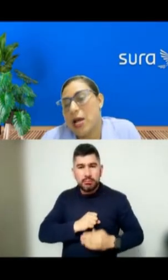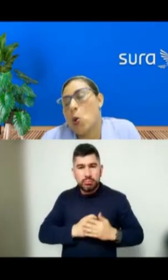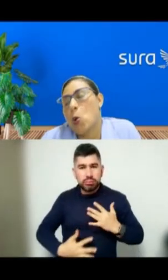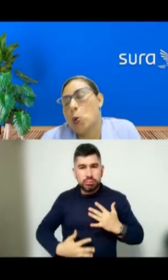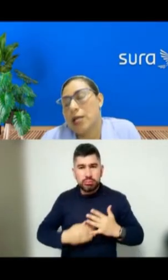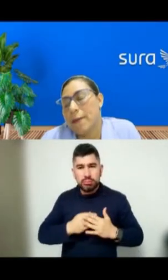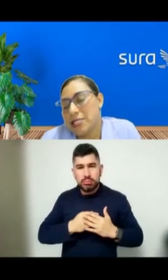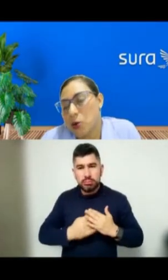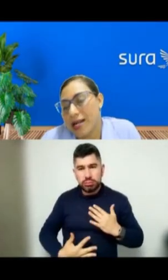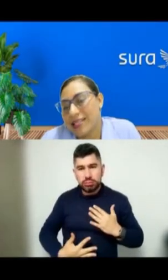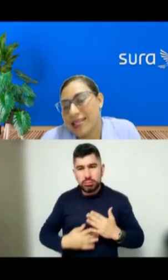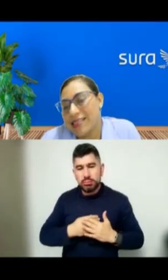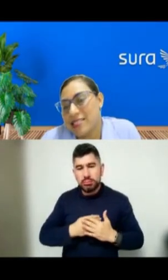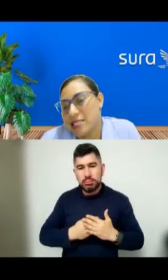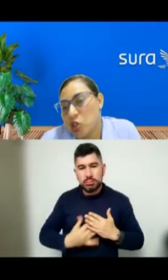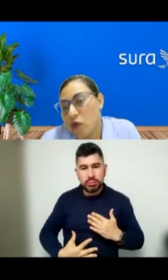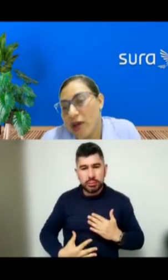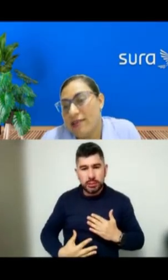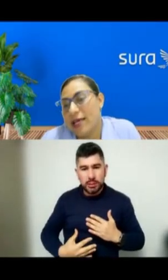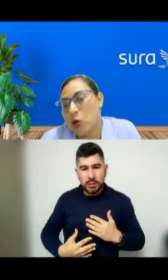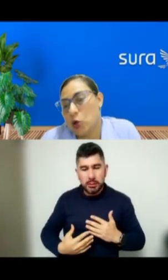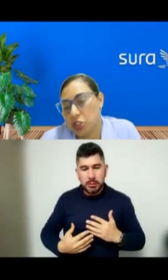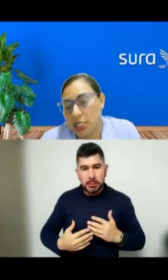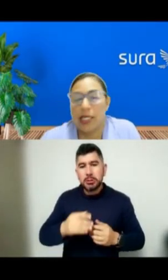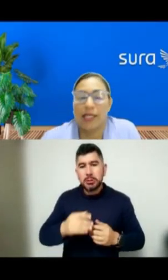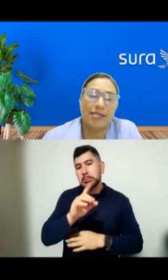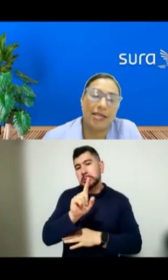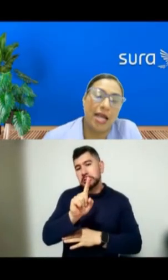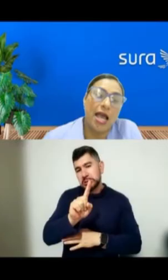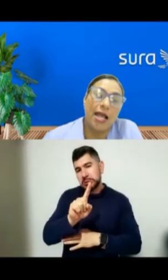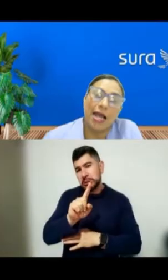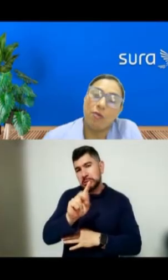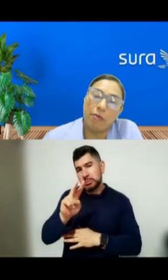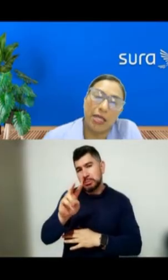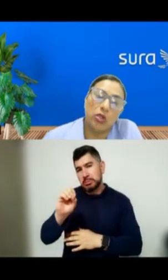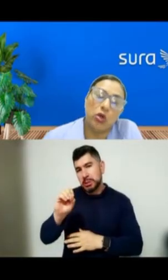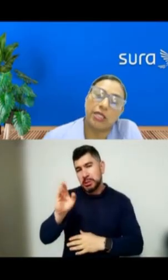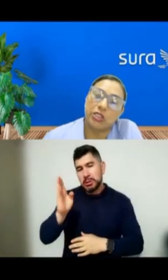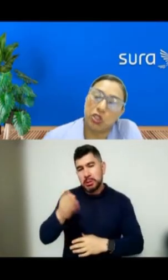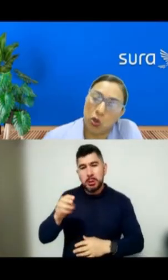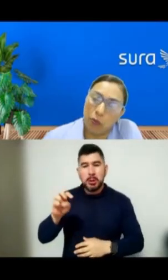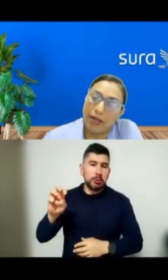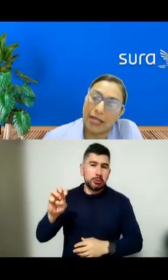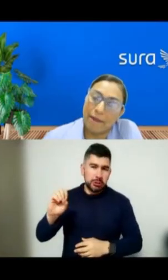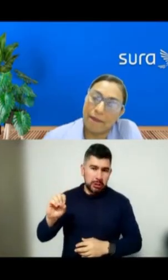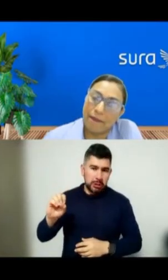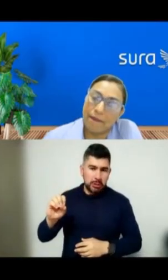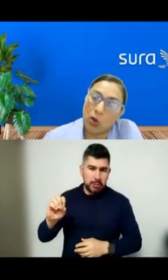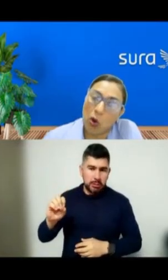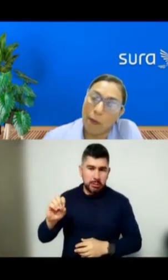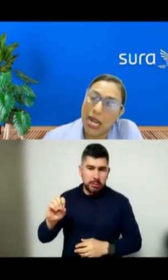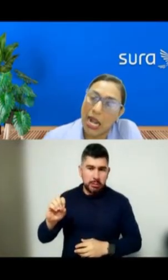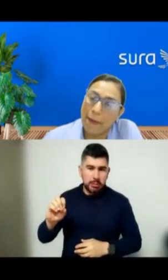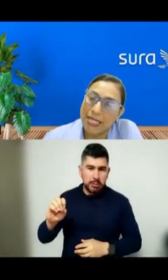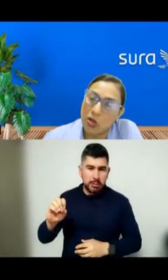tener siempre una presión arterial de 120, 80. Es decir, que al momento que yo tome la